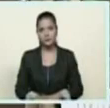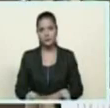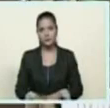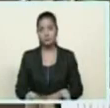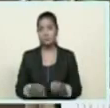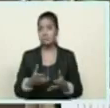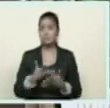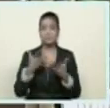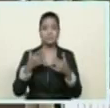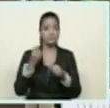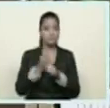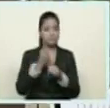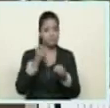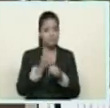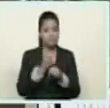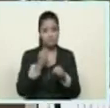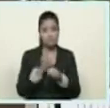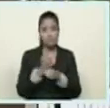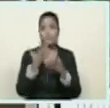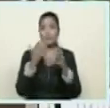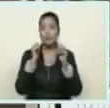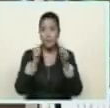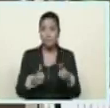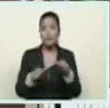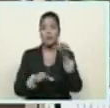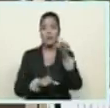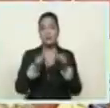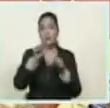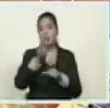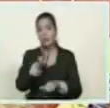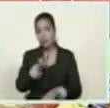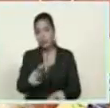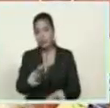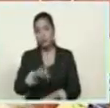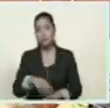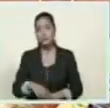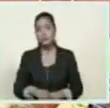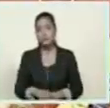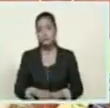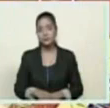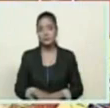para las grandes tareas del inicio del siglo 21